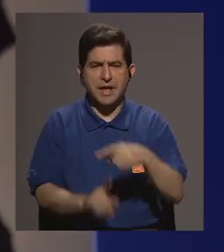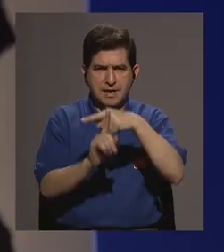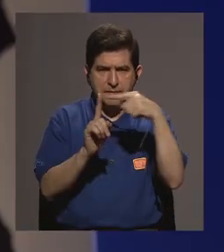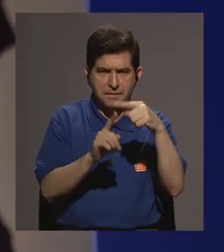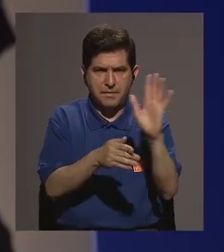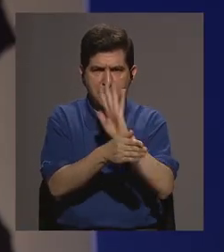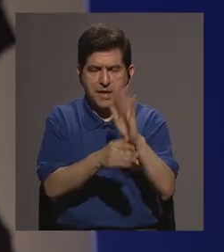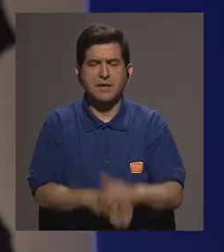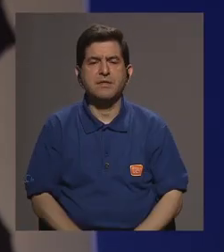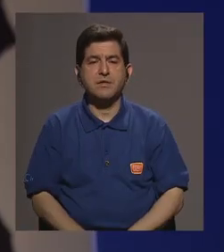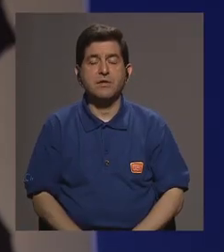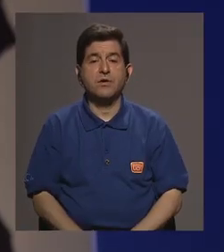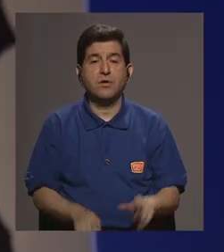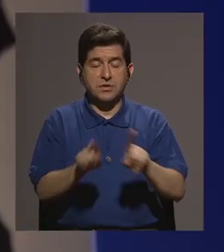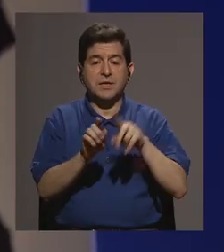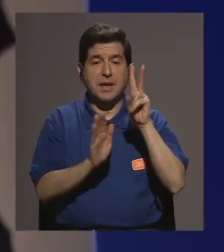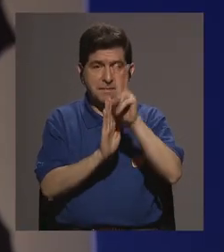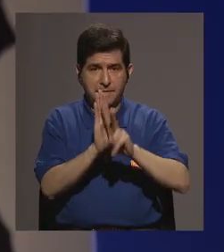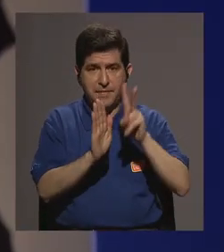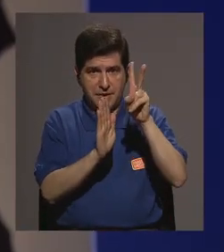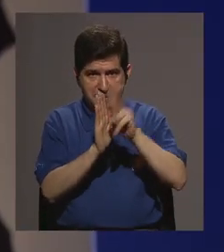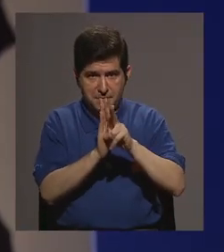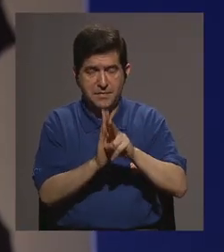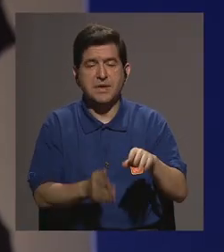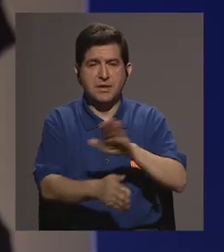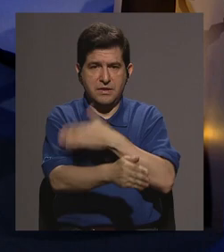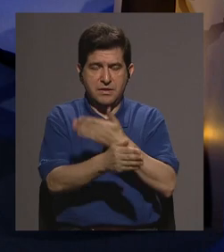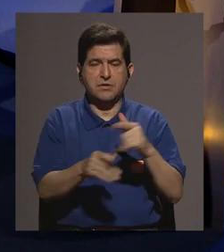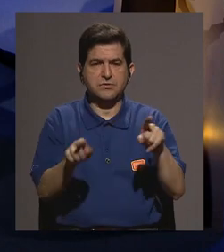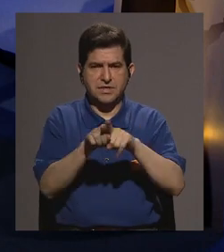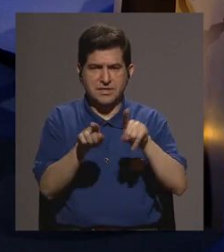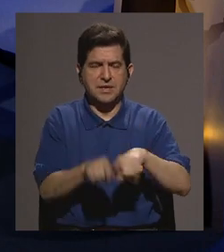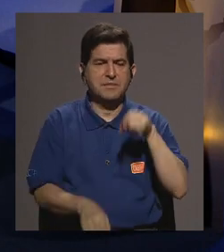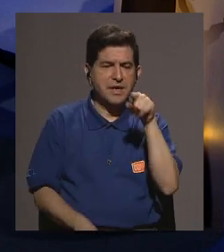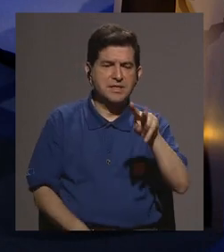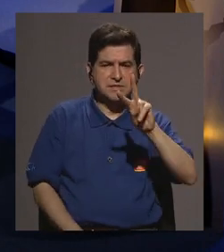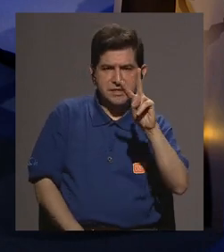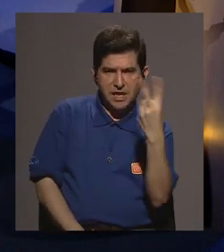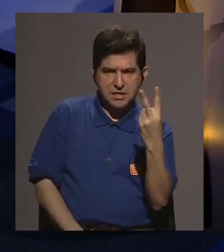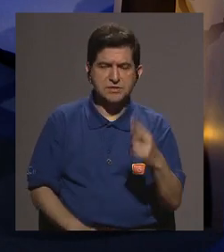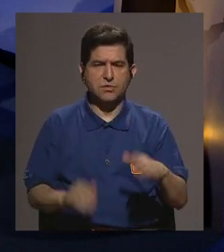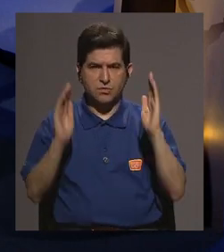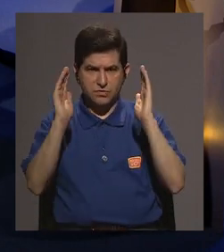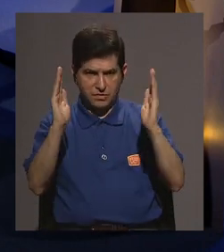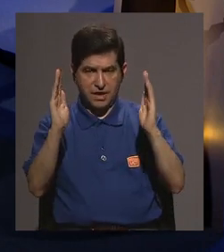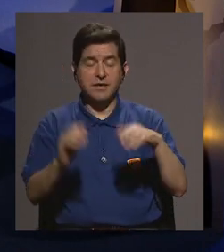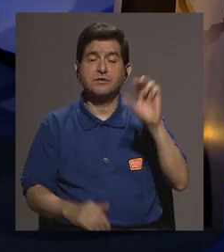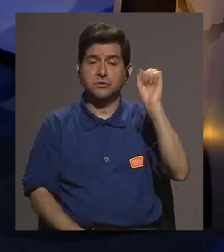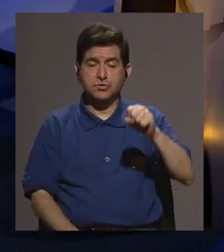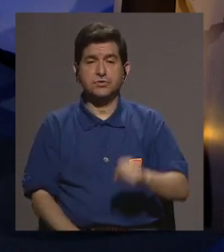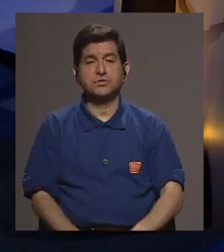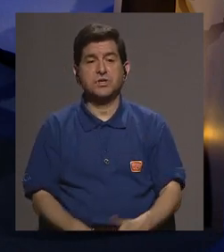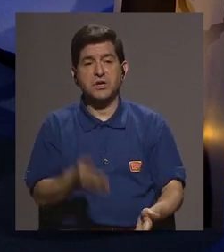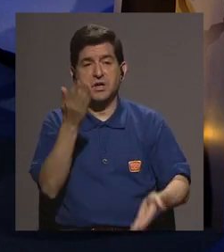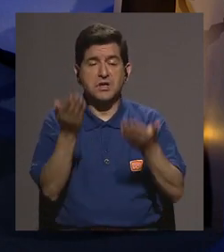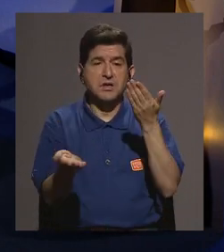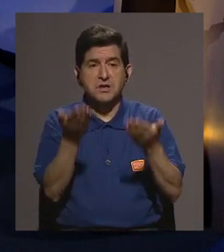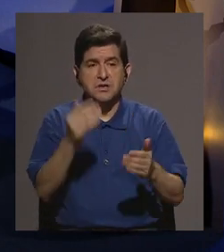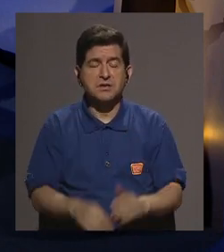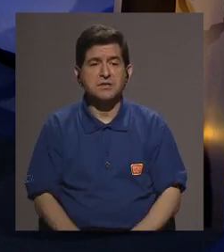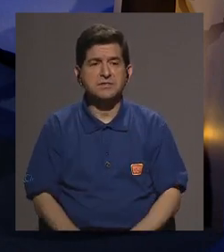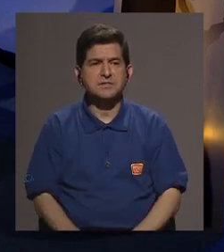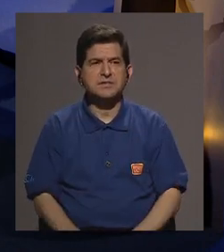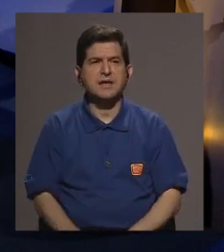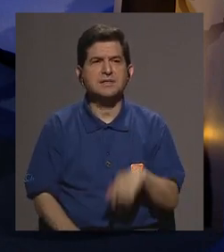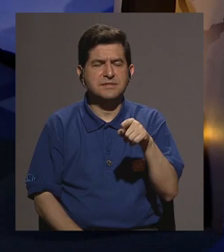hay una traje decir clips también y este es tu segundo largo es mi segundo si tal vez se repito el